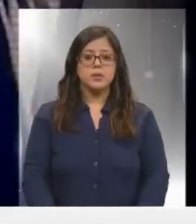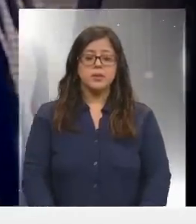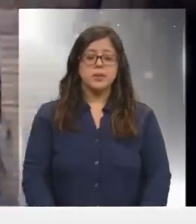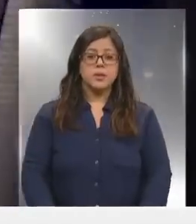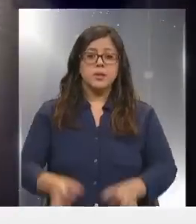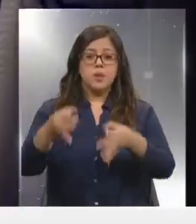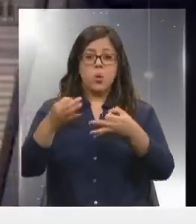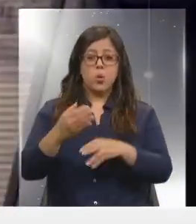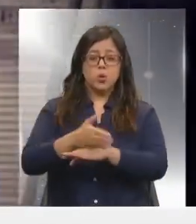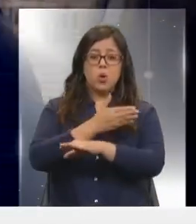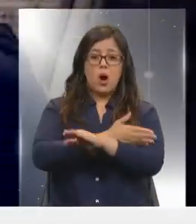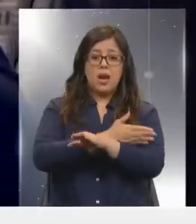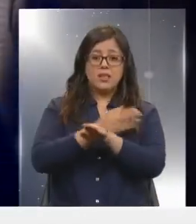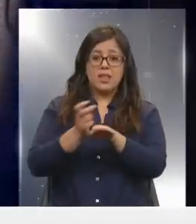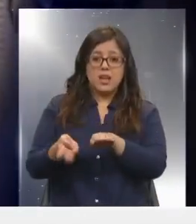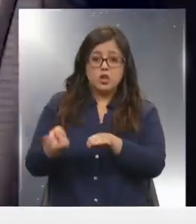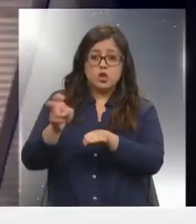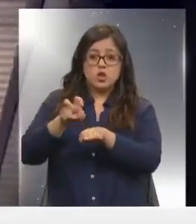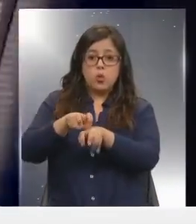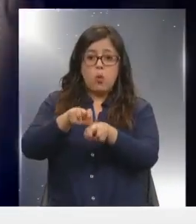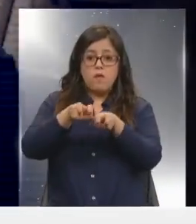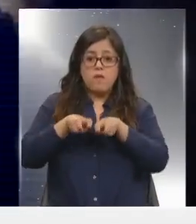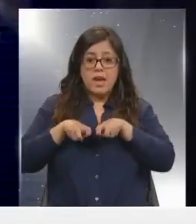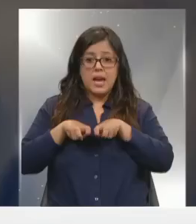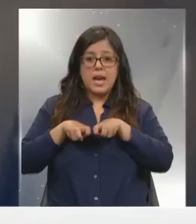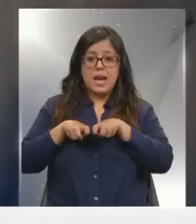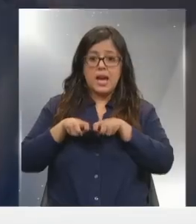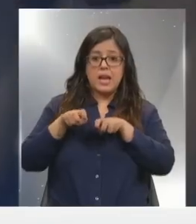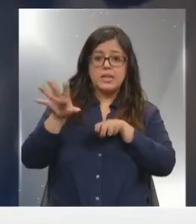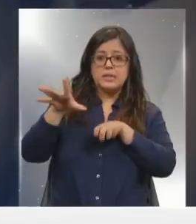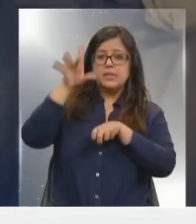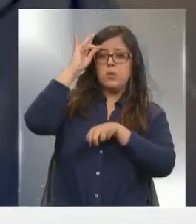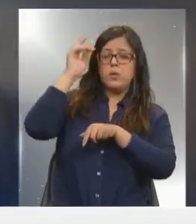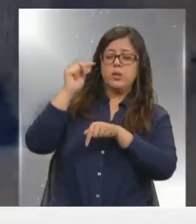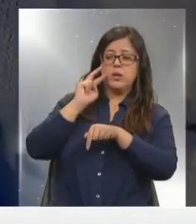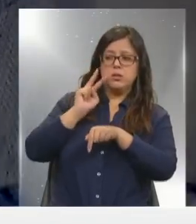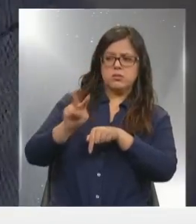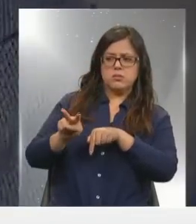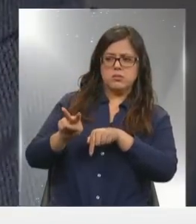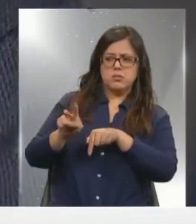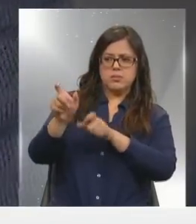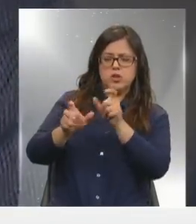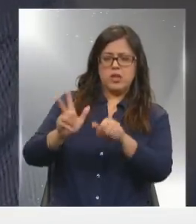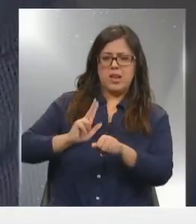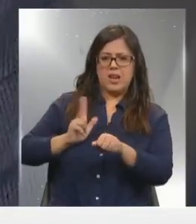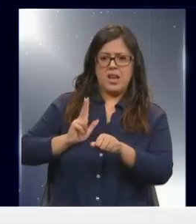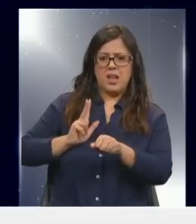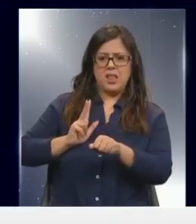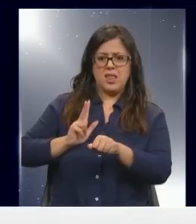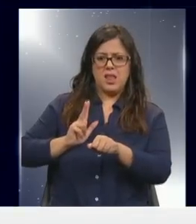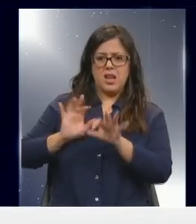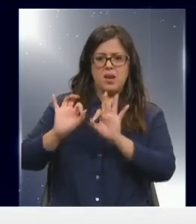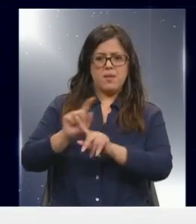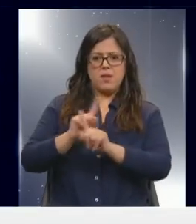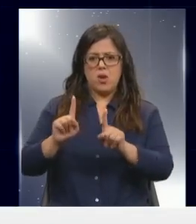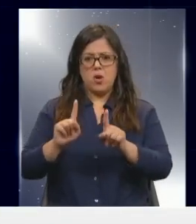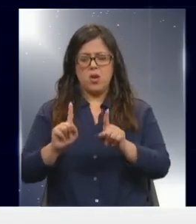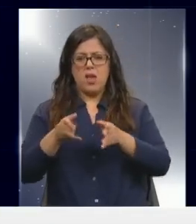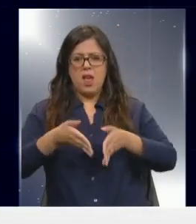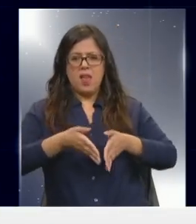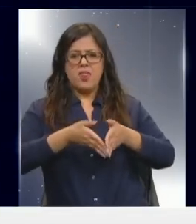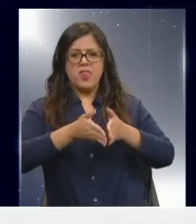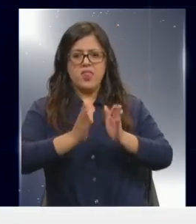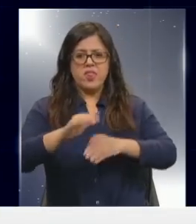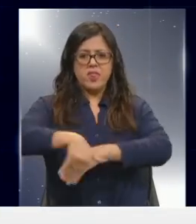Justo antes de que subieran al auto, se da cuenta que no son clientes habituales. La dirección a la que tenía que llevarlos